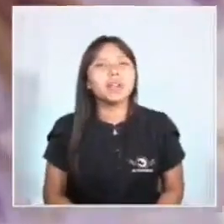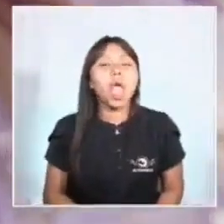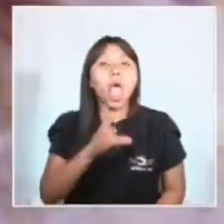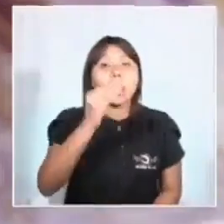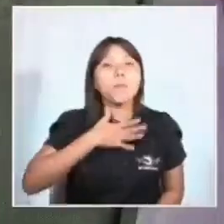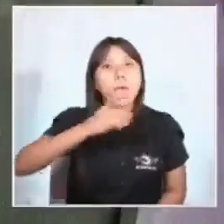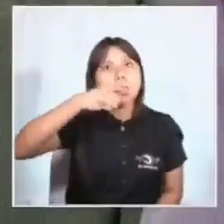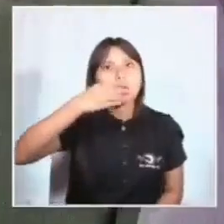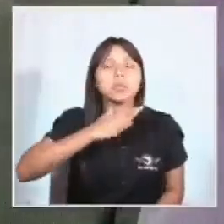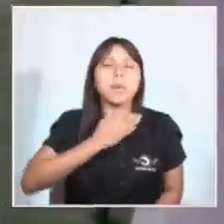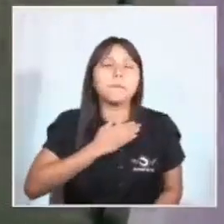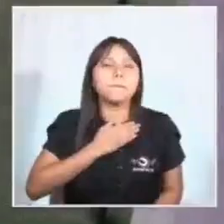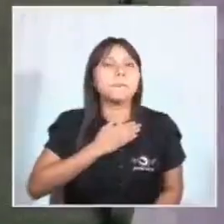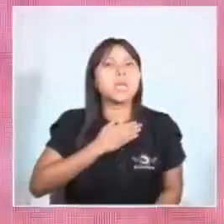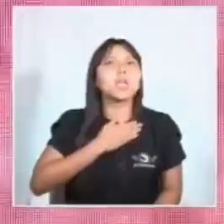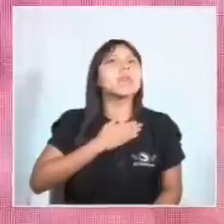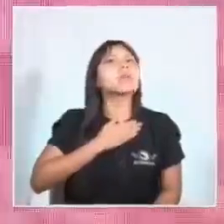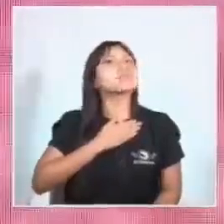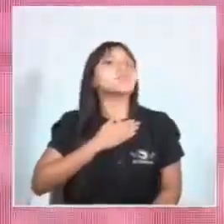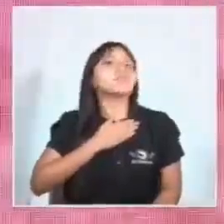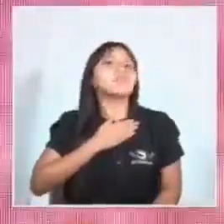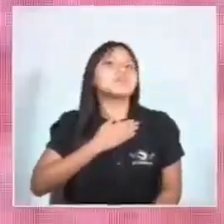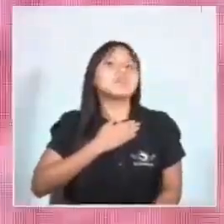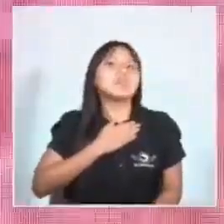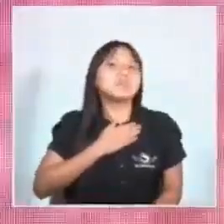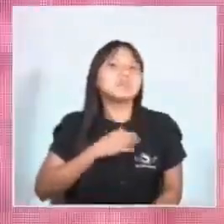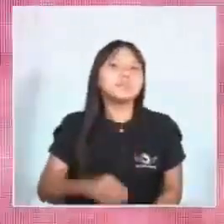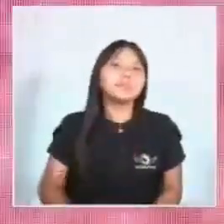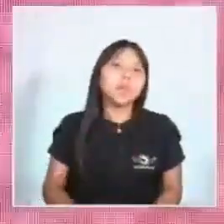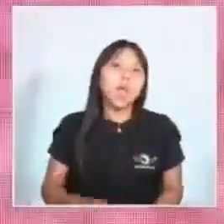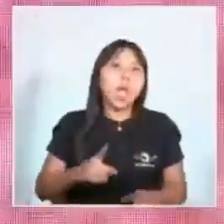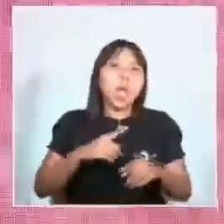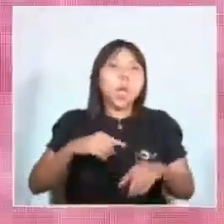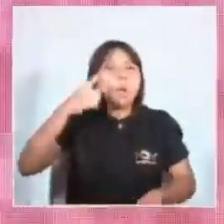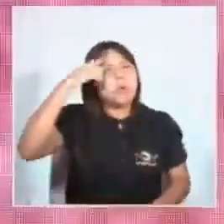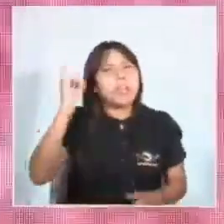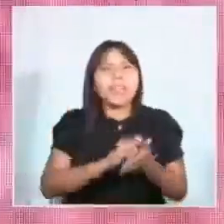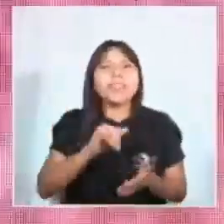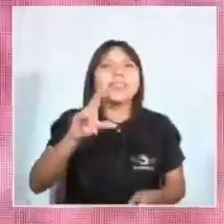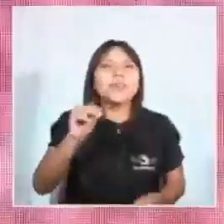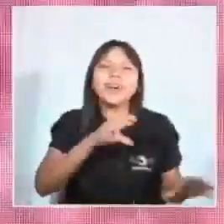Y me dice mi prima: ¿por qué tú no haces una de esas cosas que tú haces?